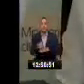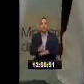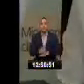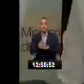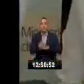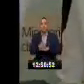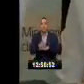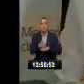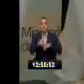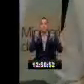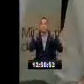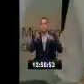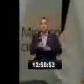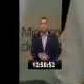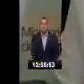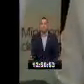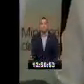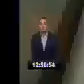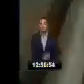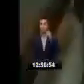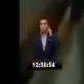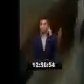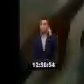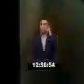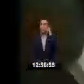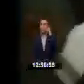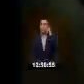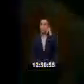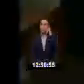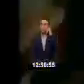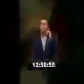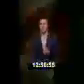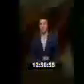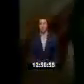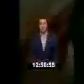autoridades a cargo de este tema, tanto en Ecuador como en Perú, van a proceder. Alcibiades Onofre, TC Televisión.